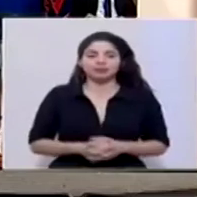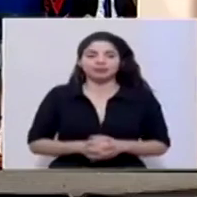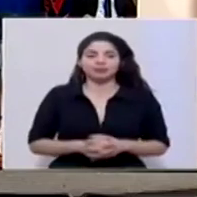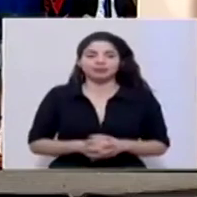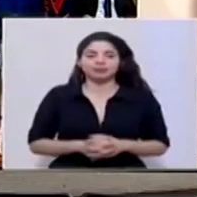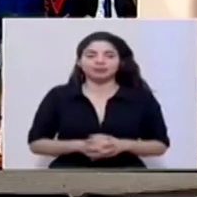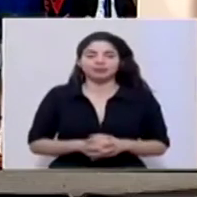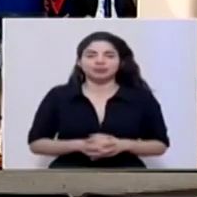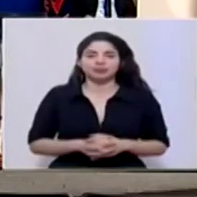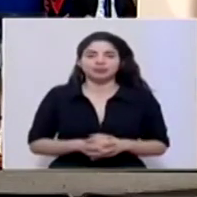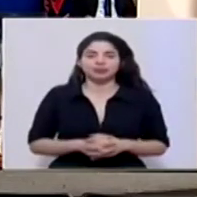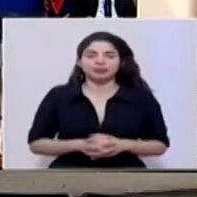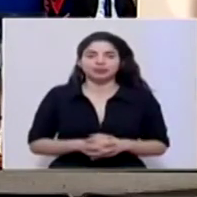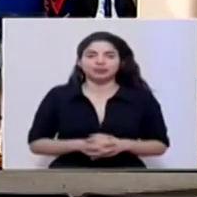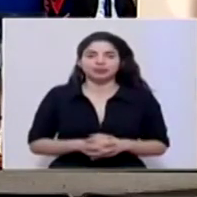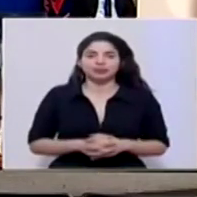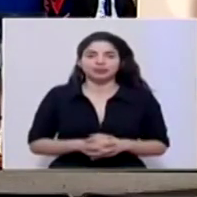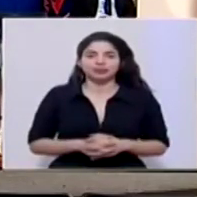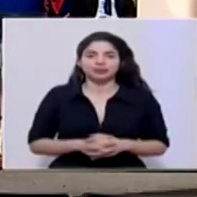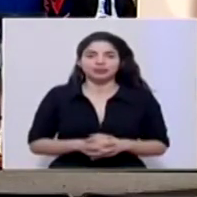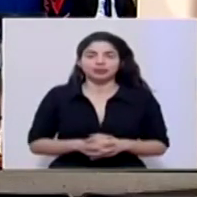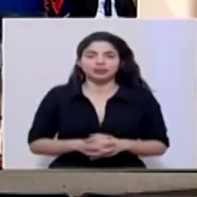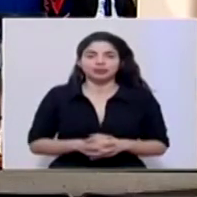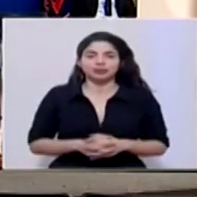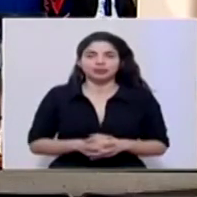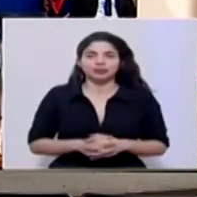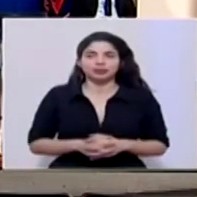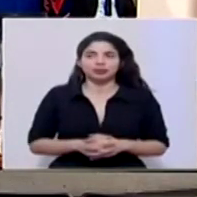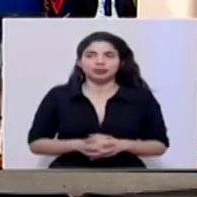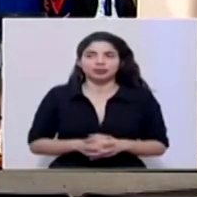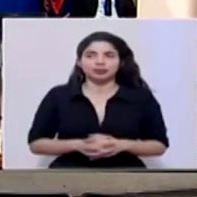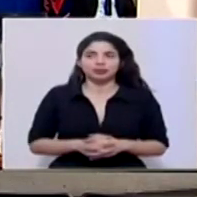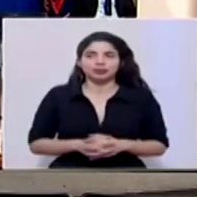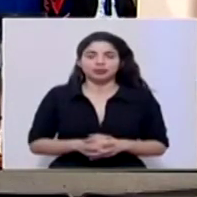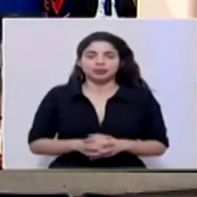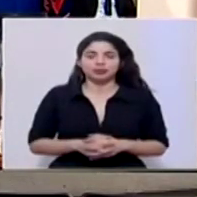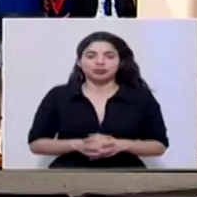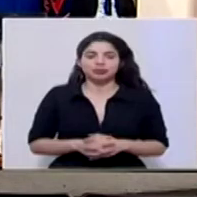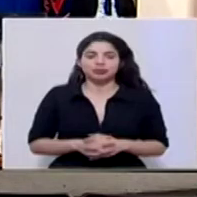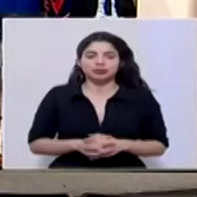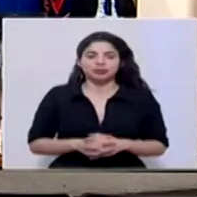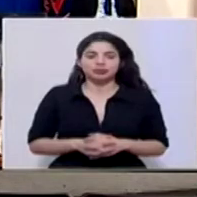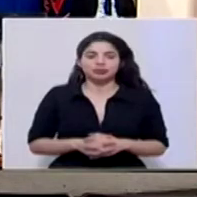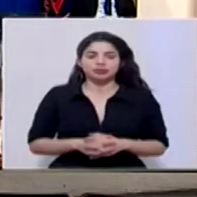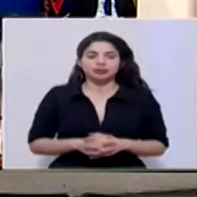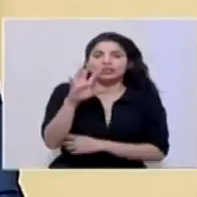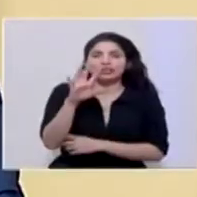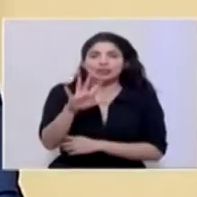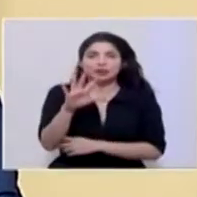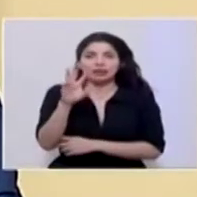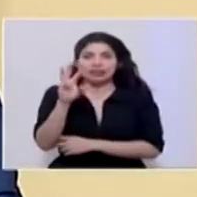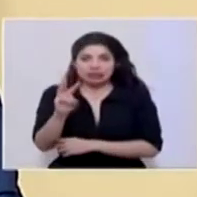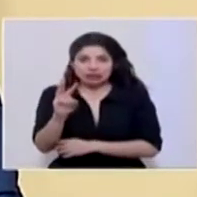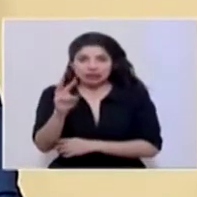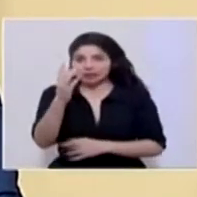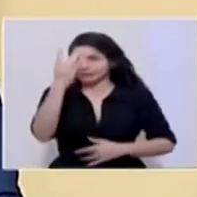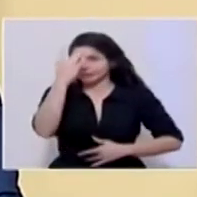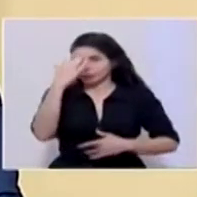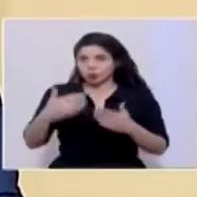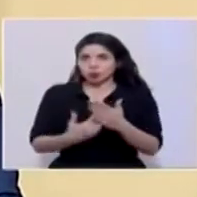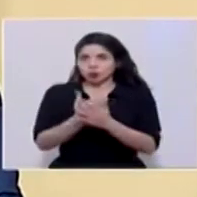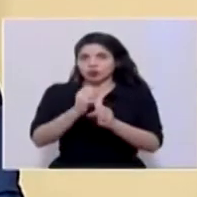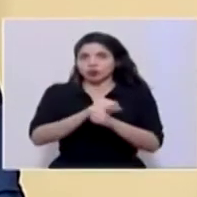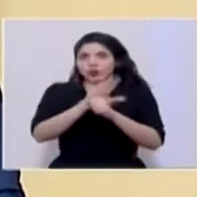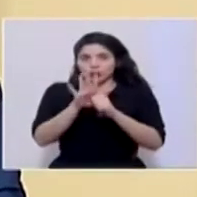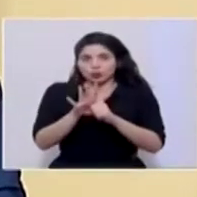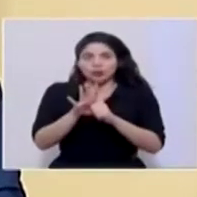el gobierno de la república detalló el cronograma de apertura que regirá durante todo el mes de agosto el plan